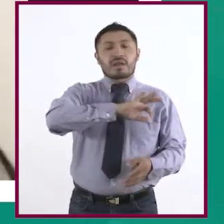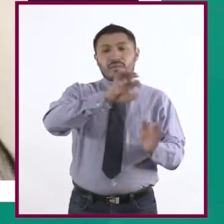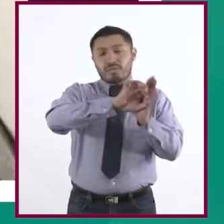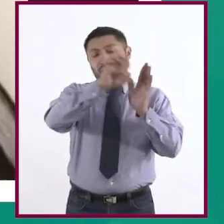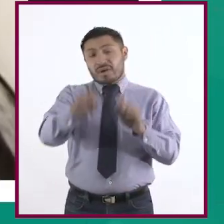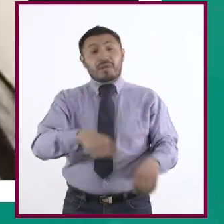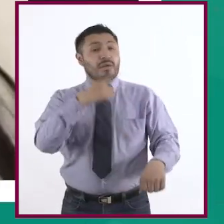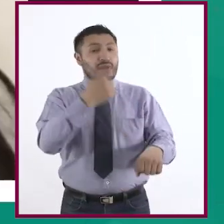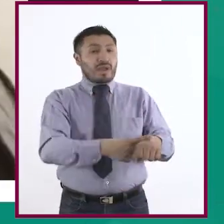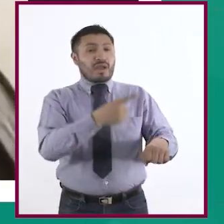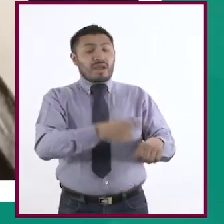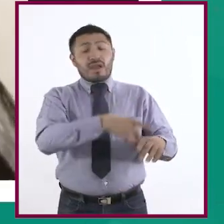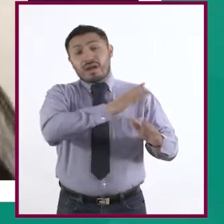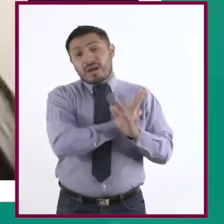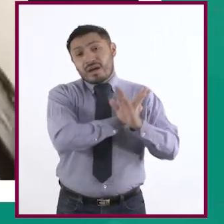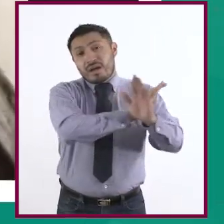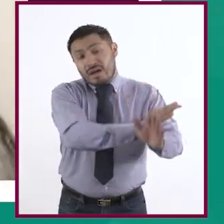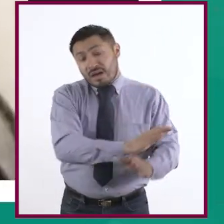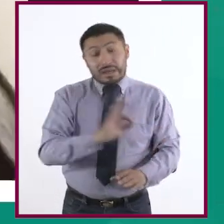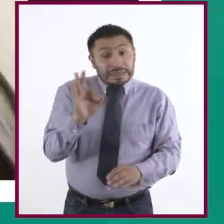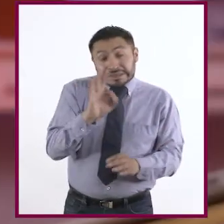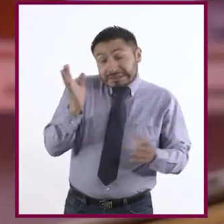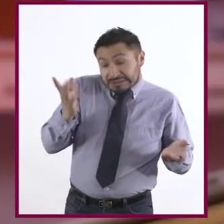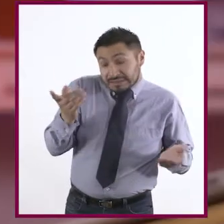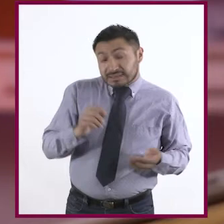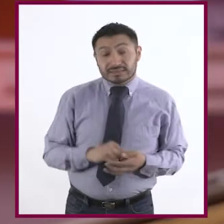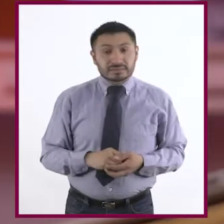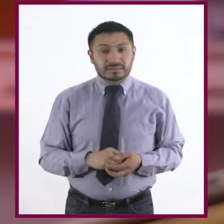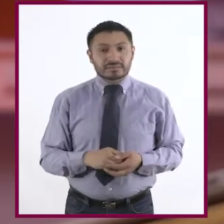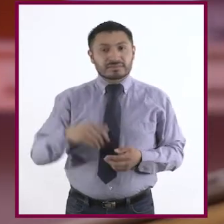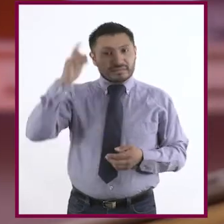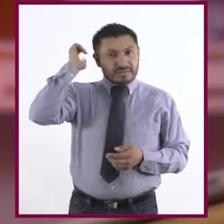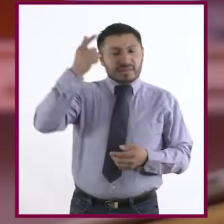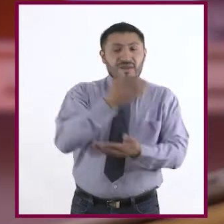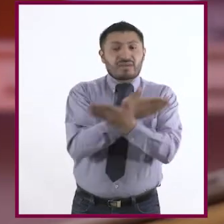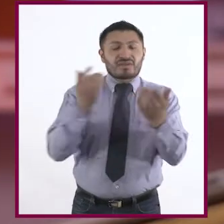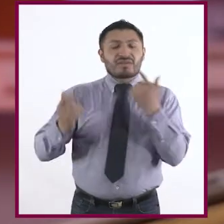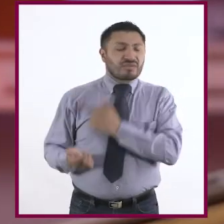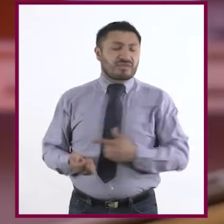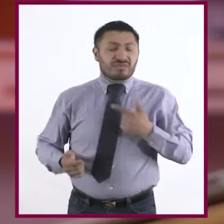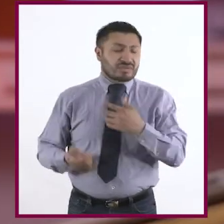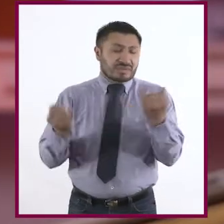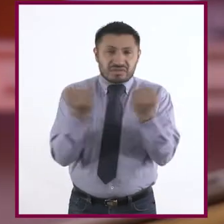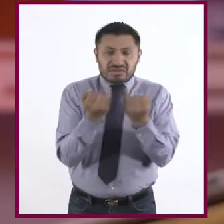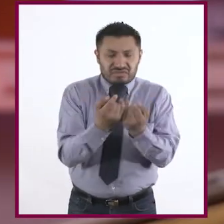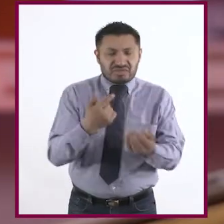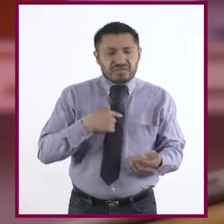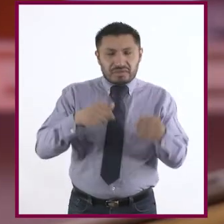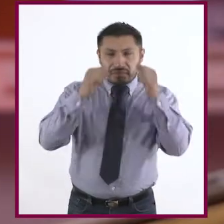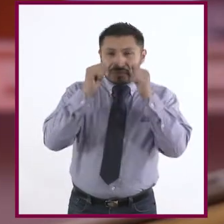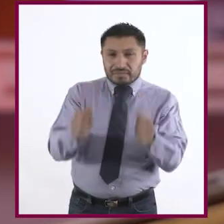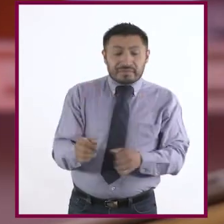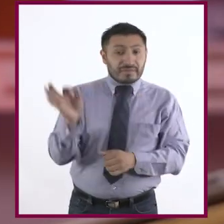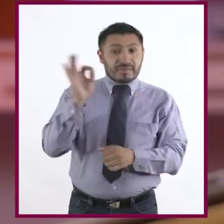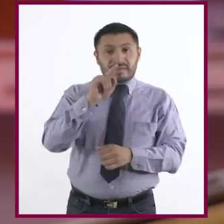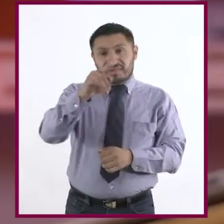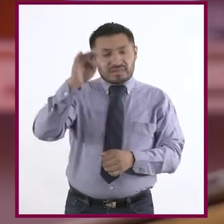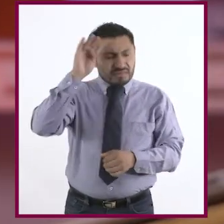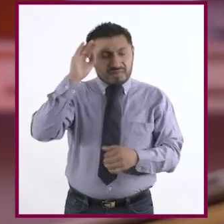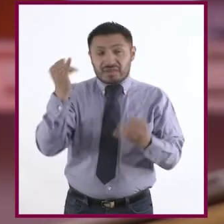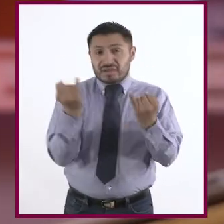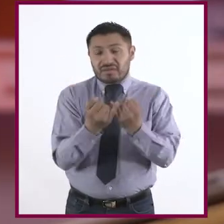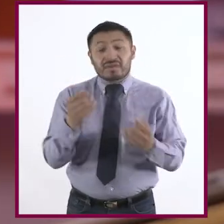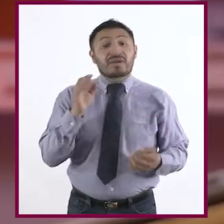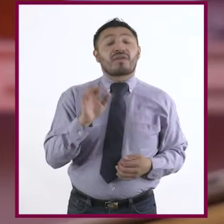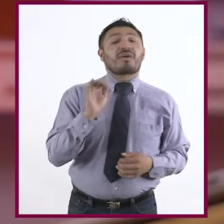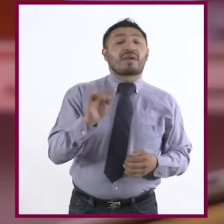algunas enfermedades que pueda llegar a padecer. Espero estén disfrutando la mesa tanto como yo. Seguramente tú piensas lo mismo, Donovan.